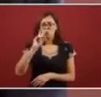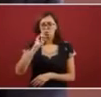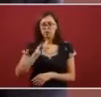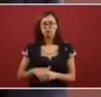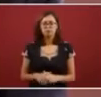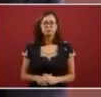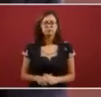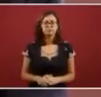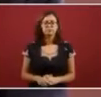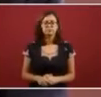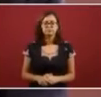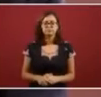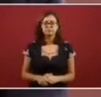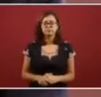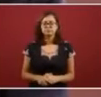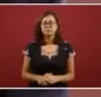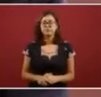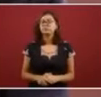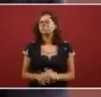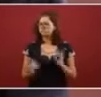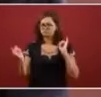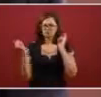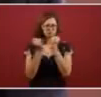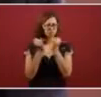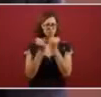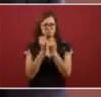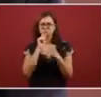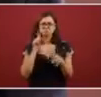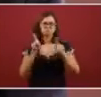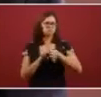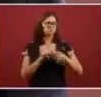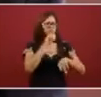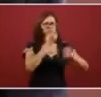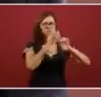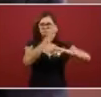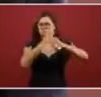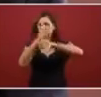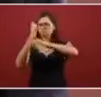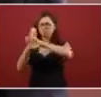mismo están haciendo los gobiernos estatales.